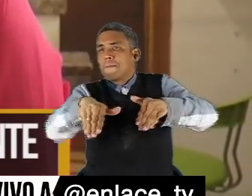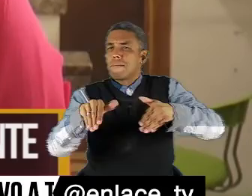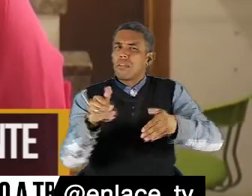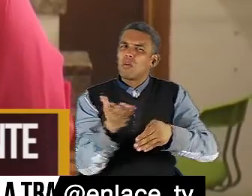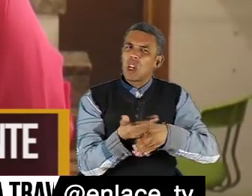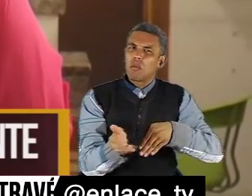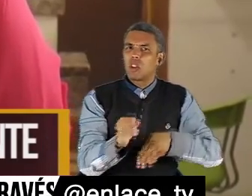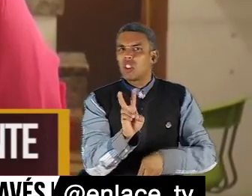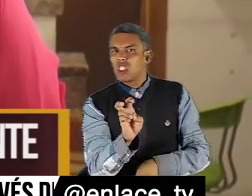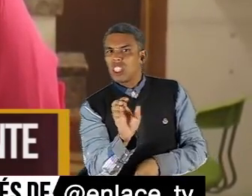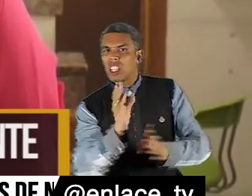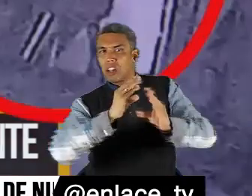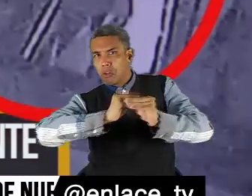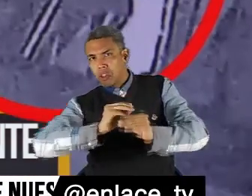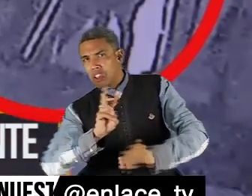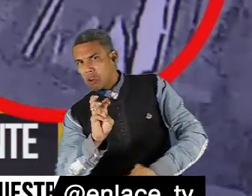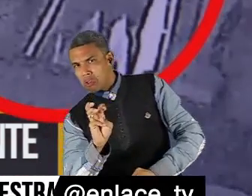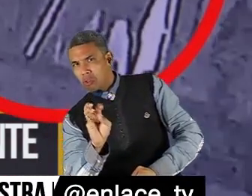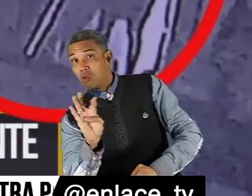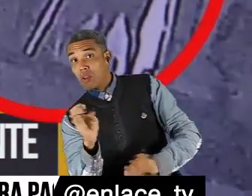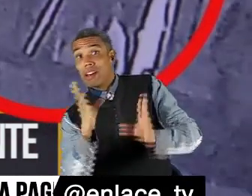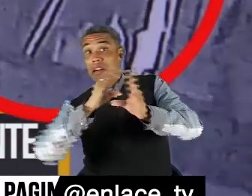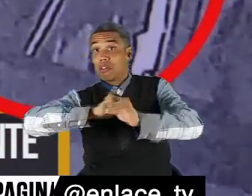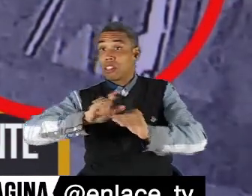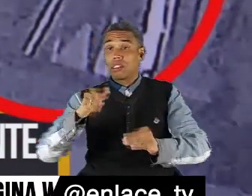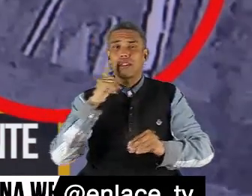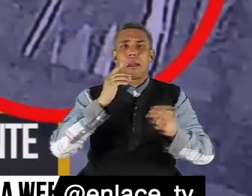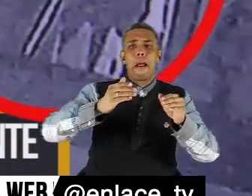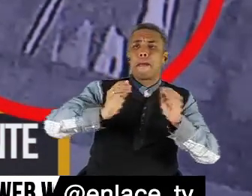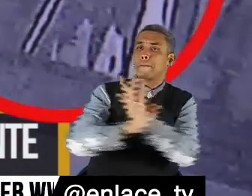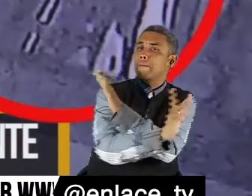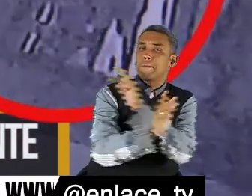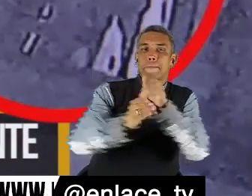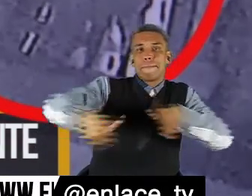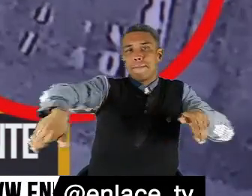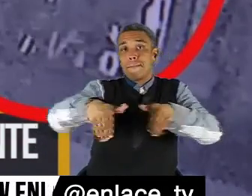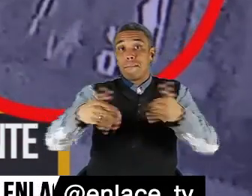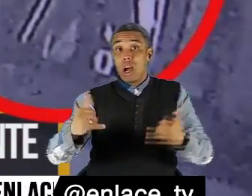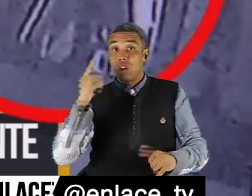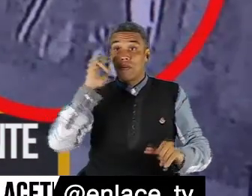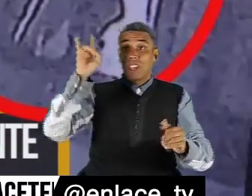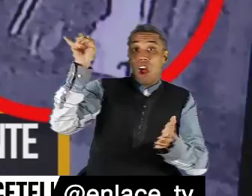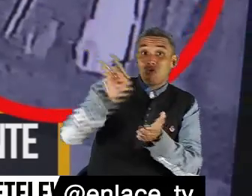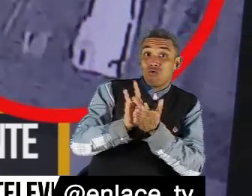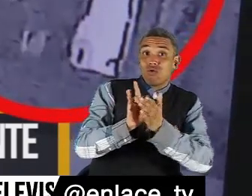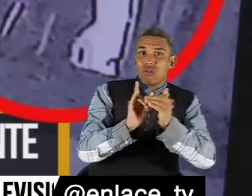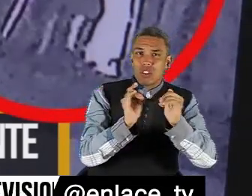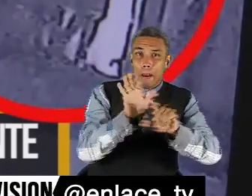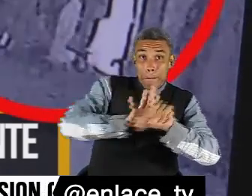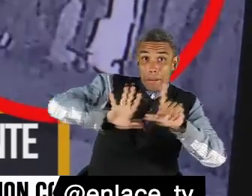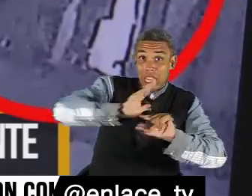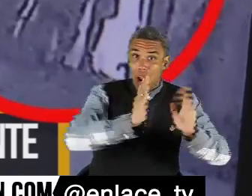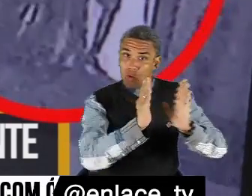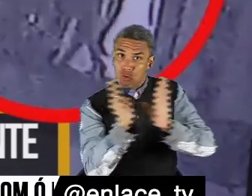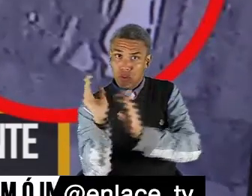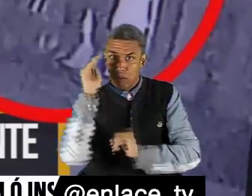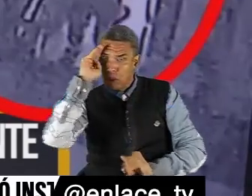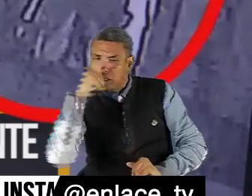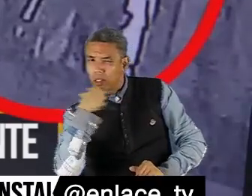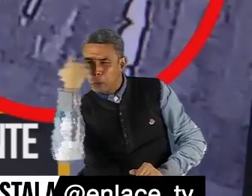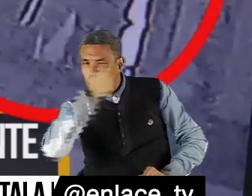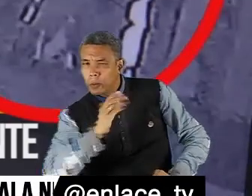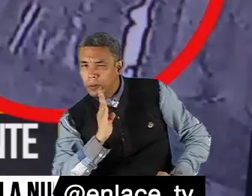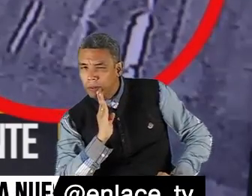Y preocupante la situación. Estas imágenes se encuentran en poder de las autoridades que adelantan las diligencias respectivas para la identificación y